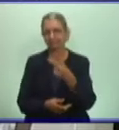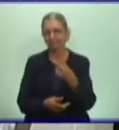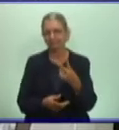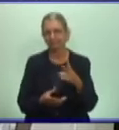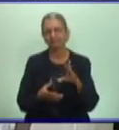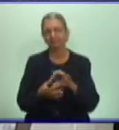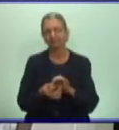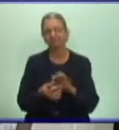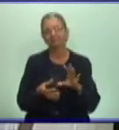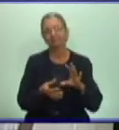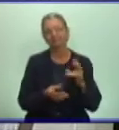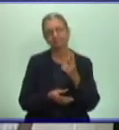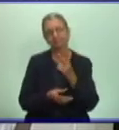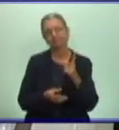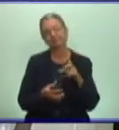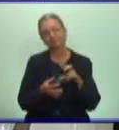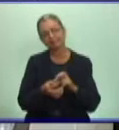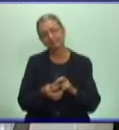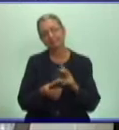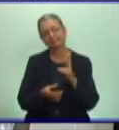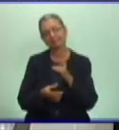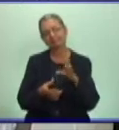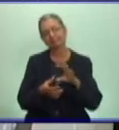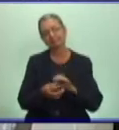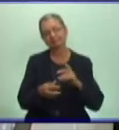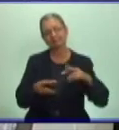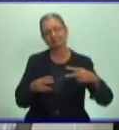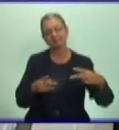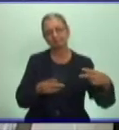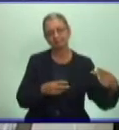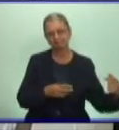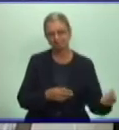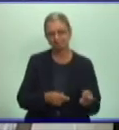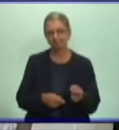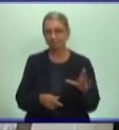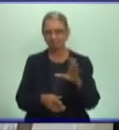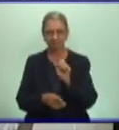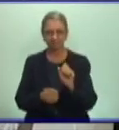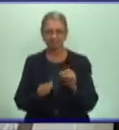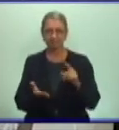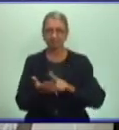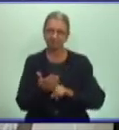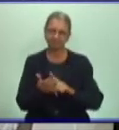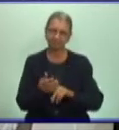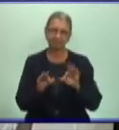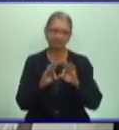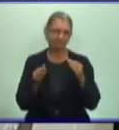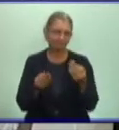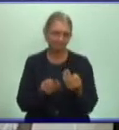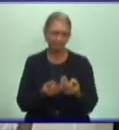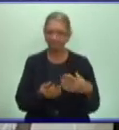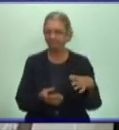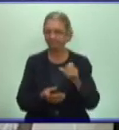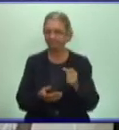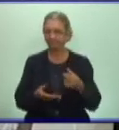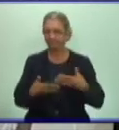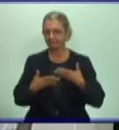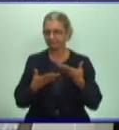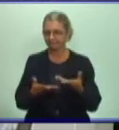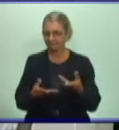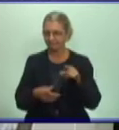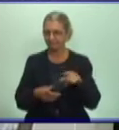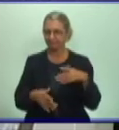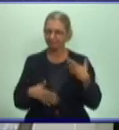tercero y cuarto, por tanto los padres y la familia podrán nuevamente apreciar y actualizarse cuáles son esas actividades y ahí se ilustran con